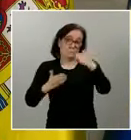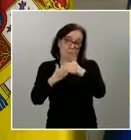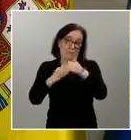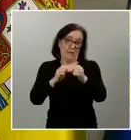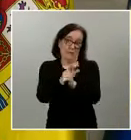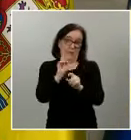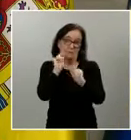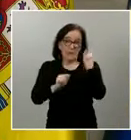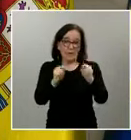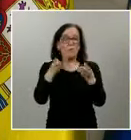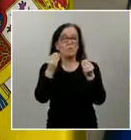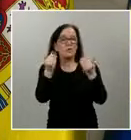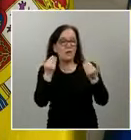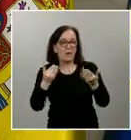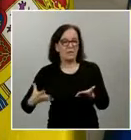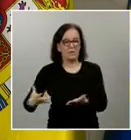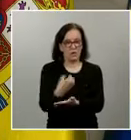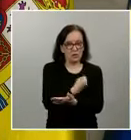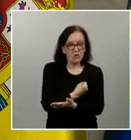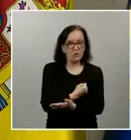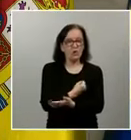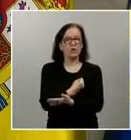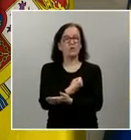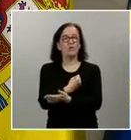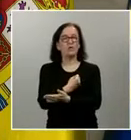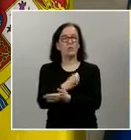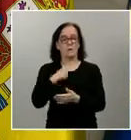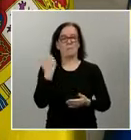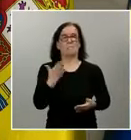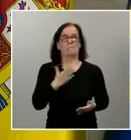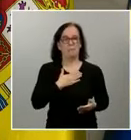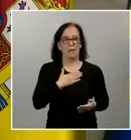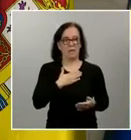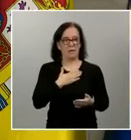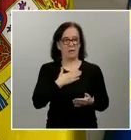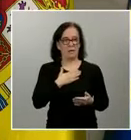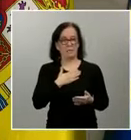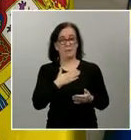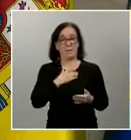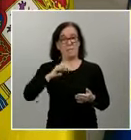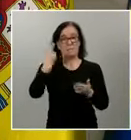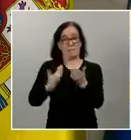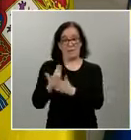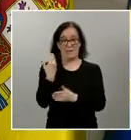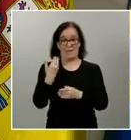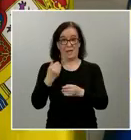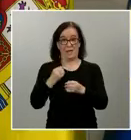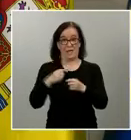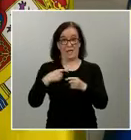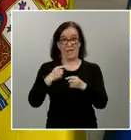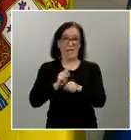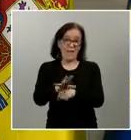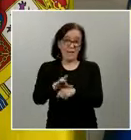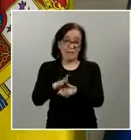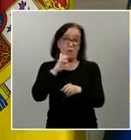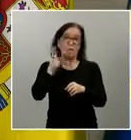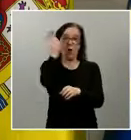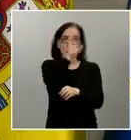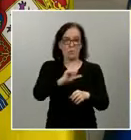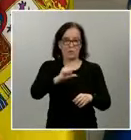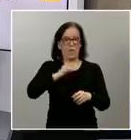muchas gracias a todos y mañana es el primer día laborable en muchas comunidades autónomas y habrá que continuar este